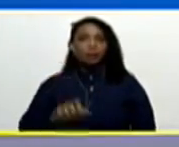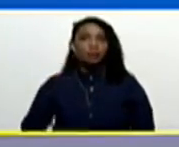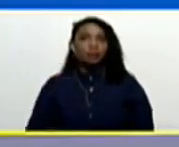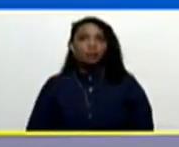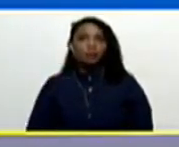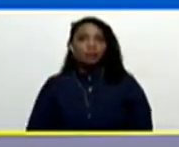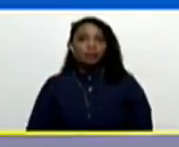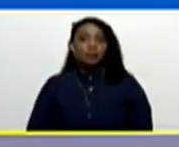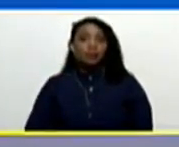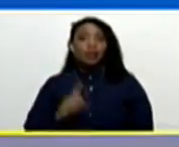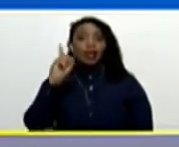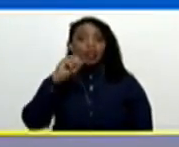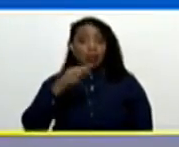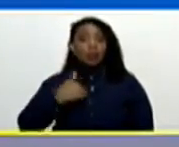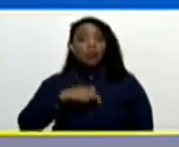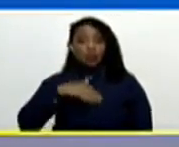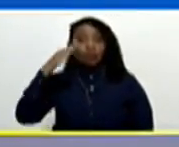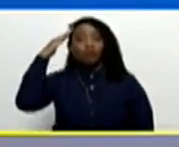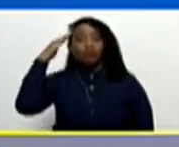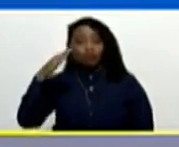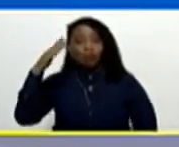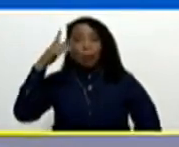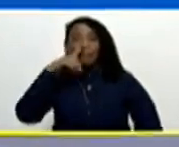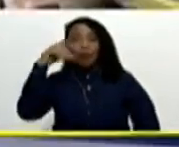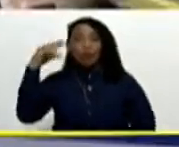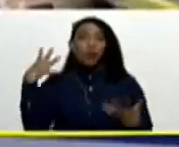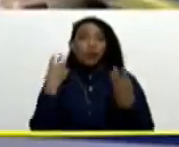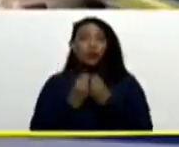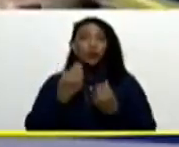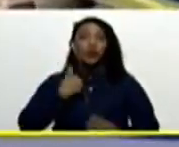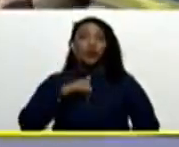Y también nuestro comandante Maduro, que está acá con nosotros.